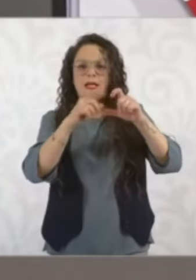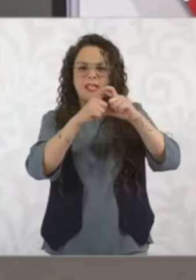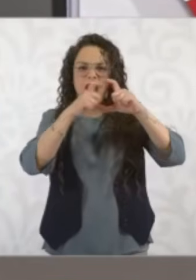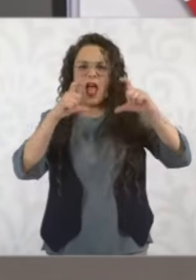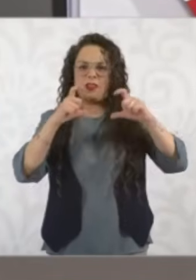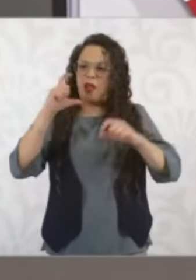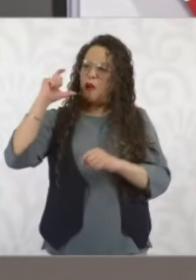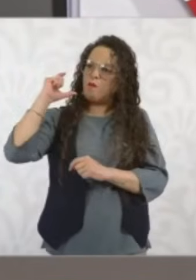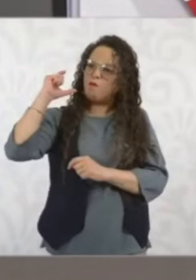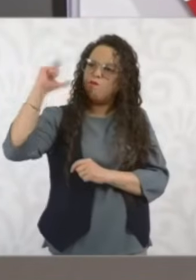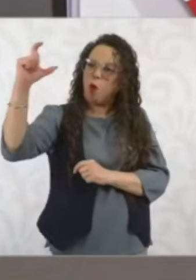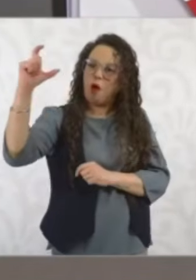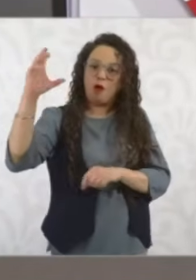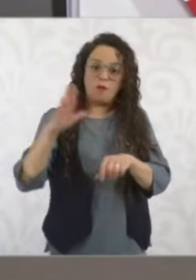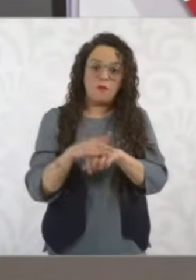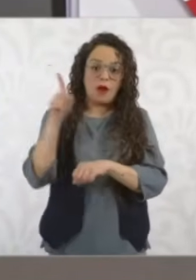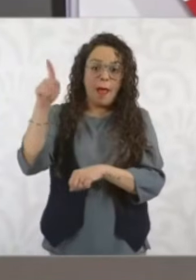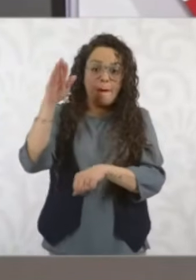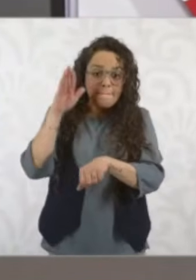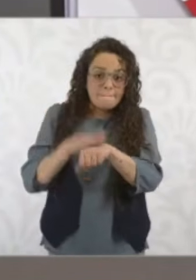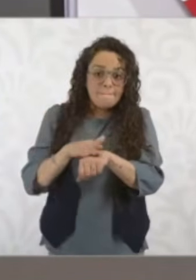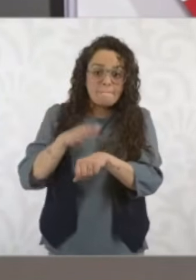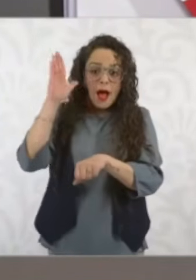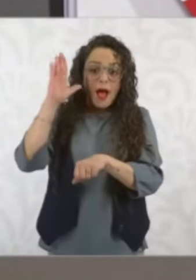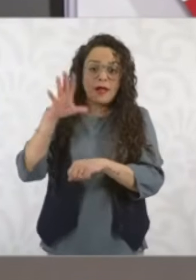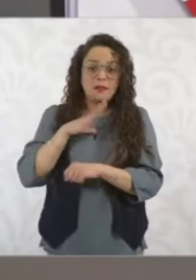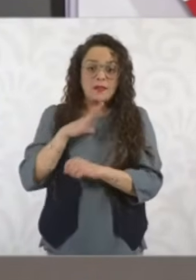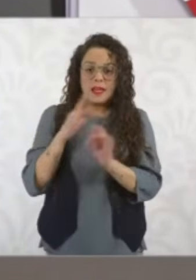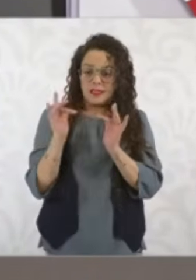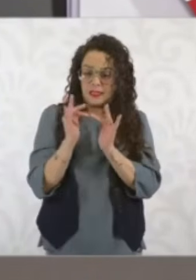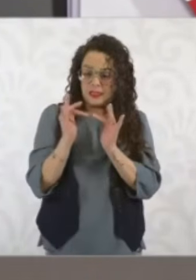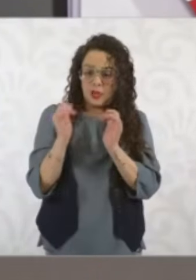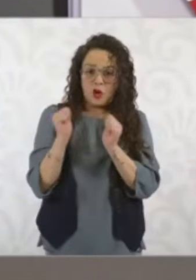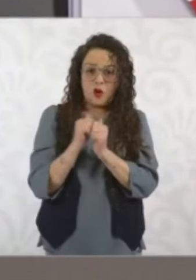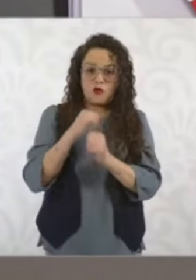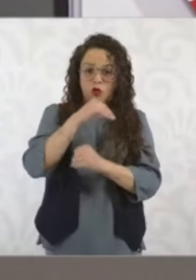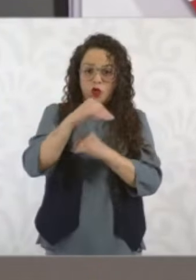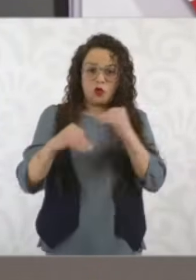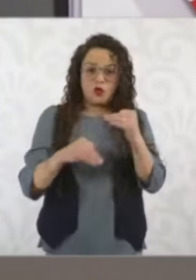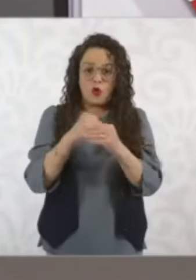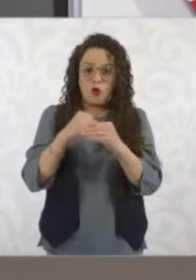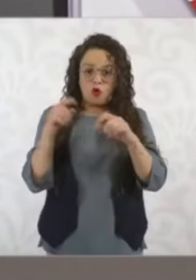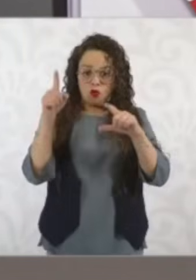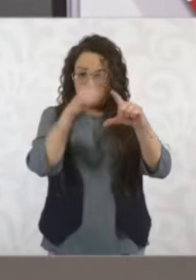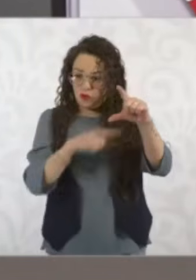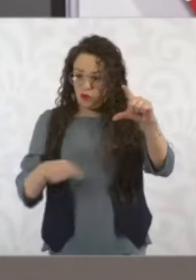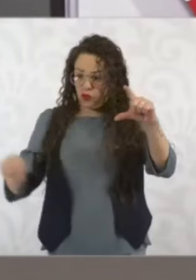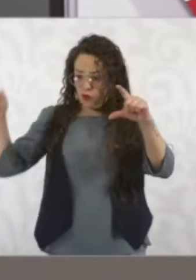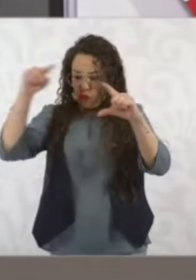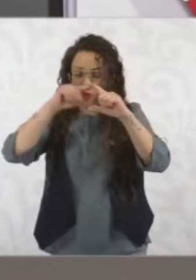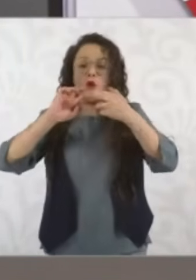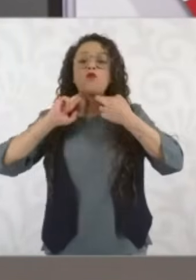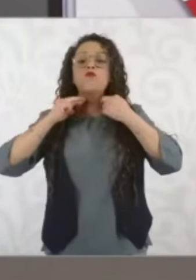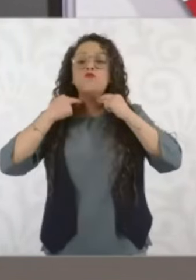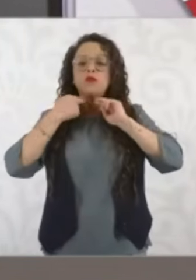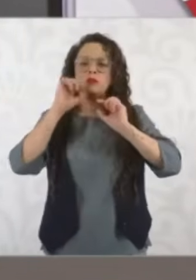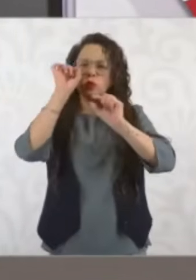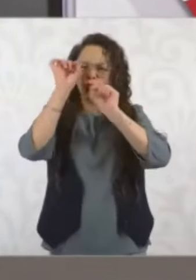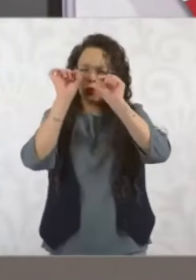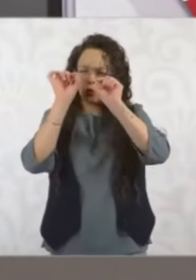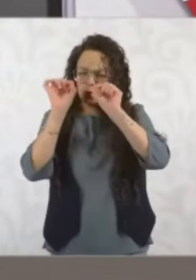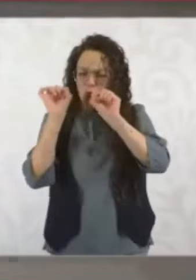precisamente porque es quien más tiene interacción con todo el anillo de amplificación. Es a quien